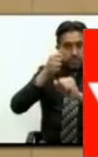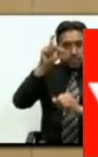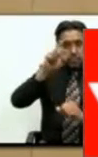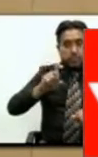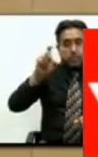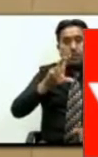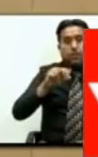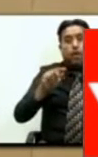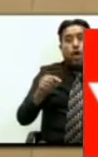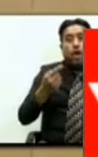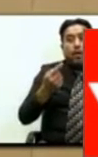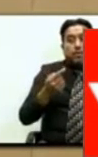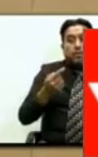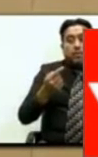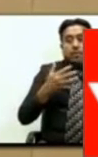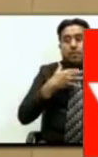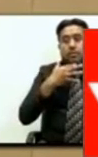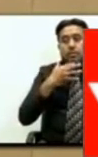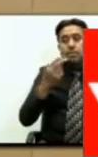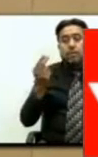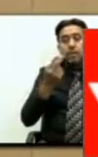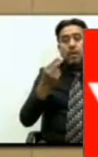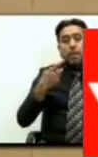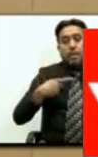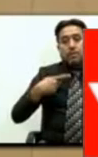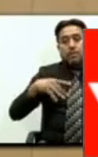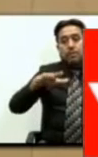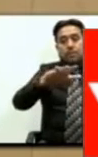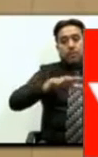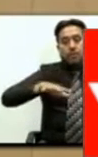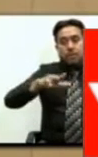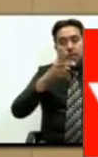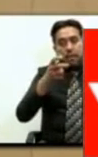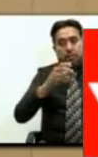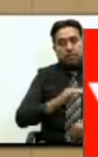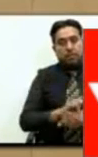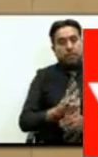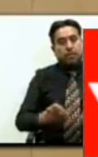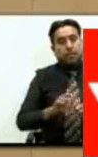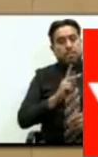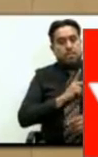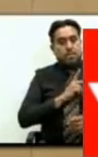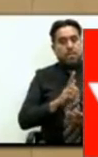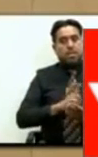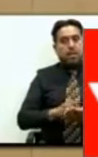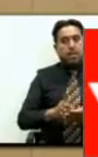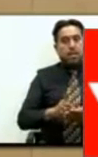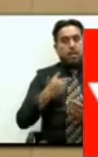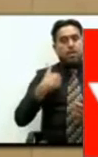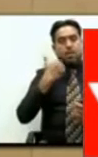mientras no se afecte la vida y la integridad de terceros y es parte de los derechos civiles de